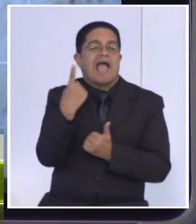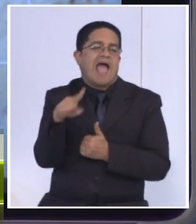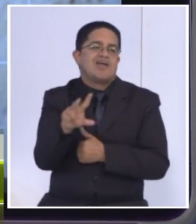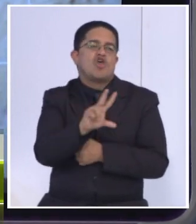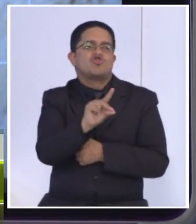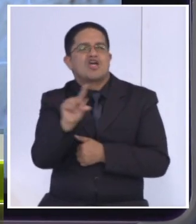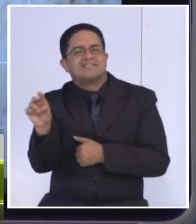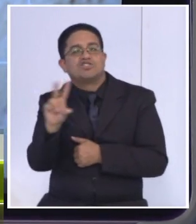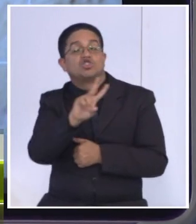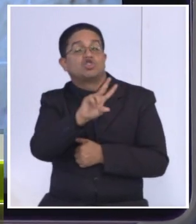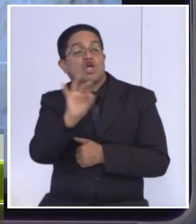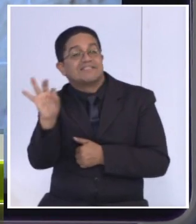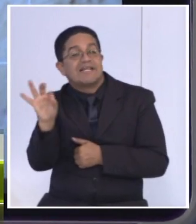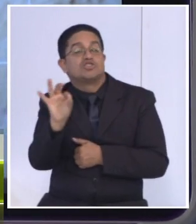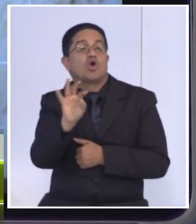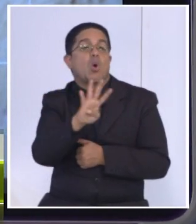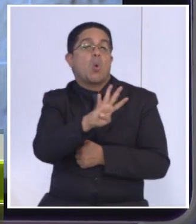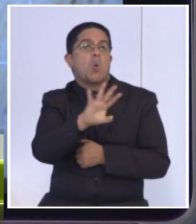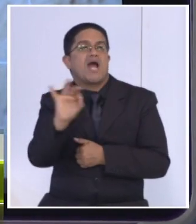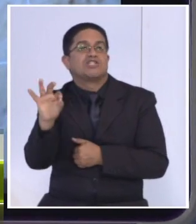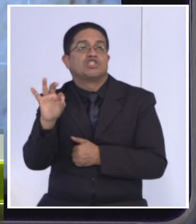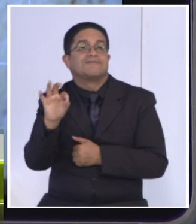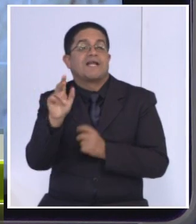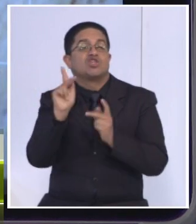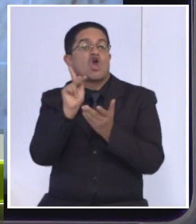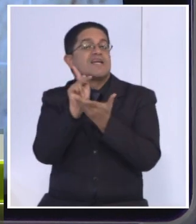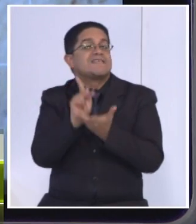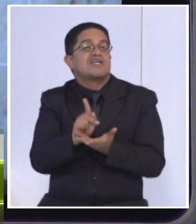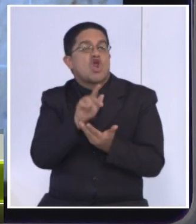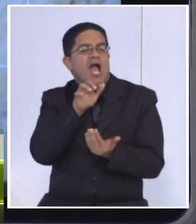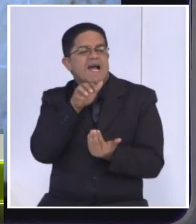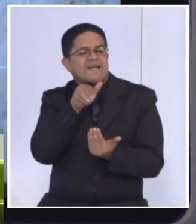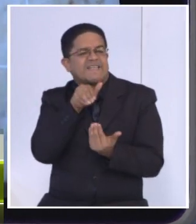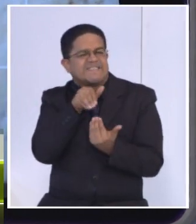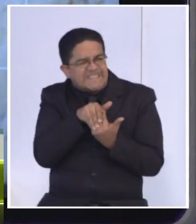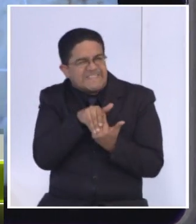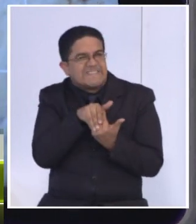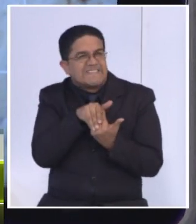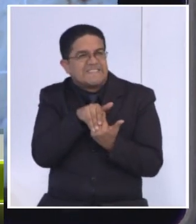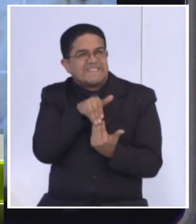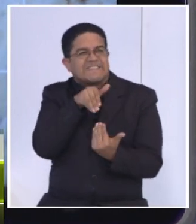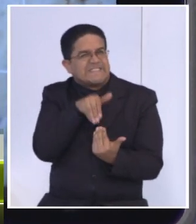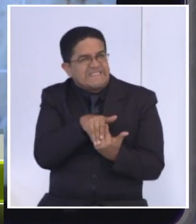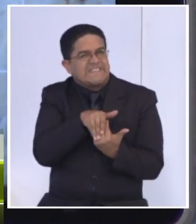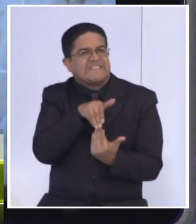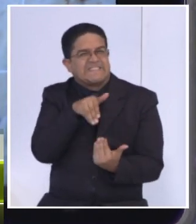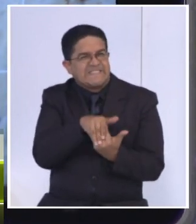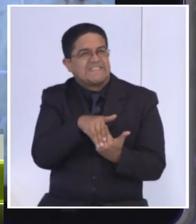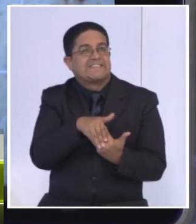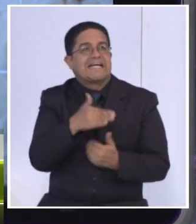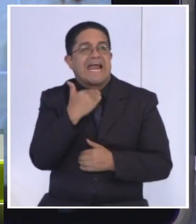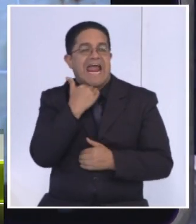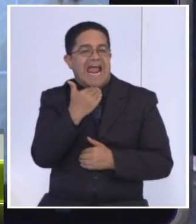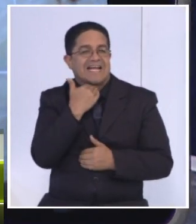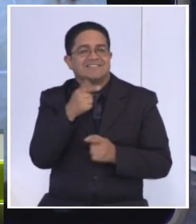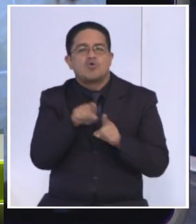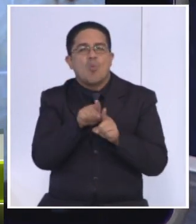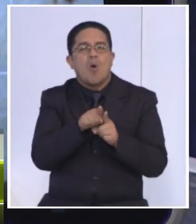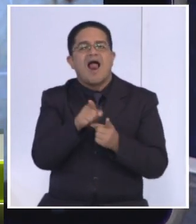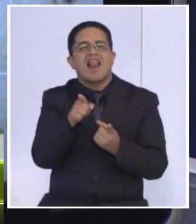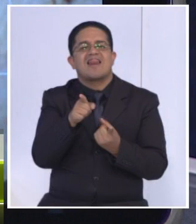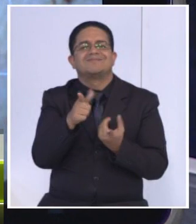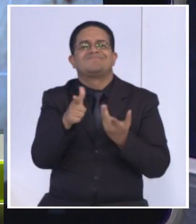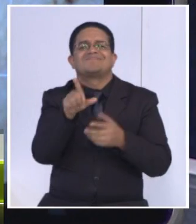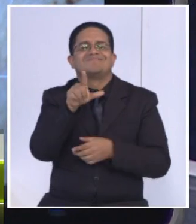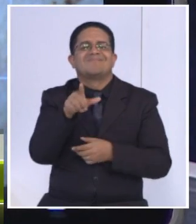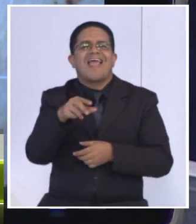400 kilogramos de fuerza y mordemos, tenemos ese desplazamiento en la mordida, casi como un rumiante, para que más o menos me